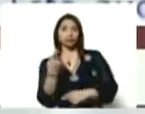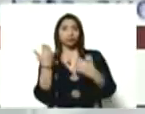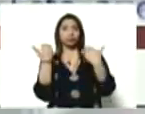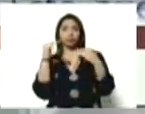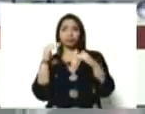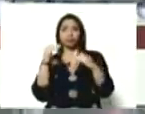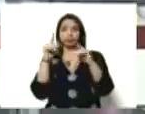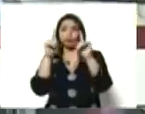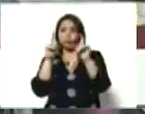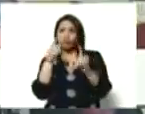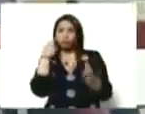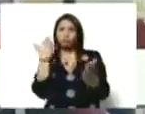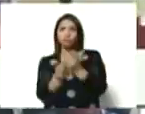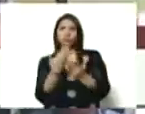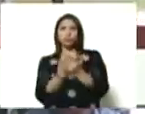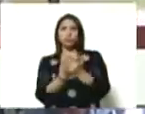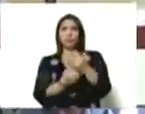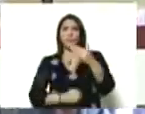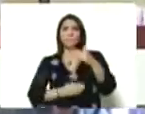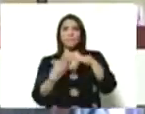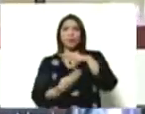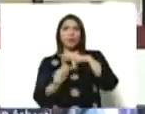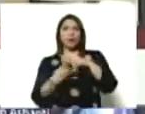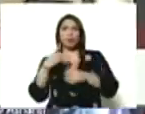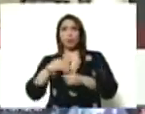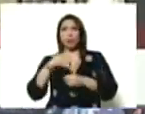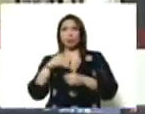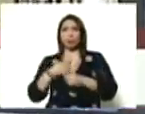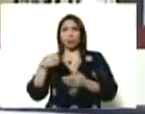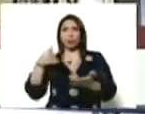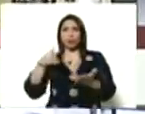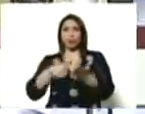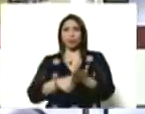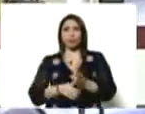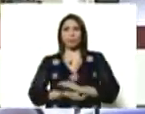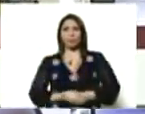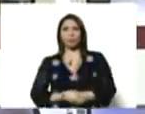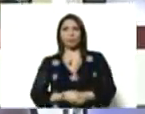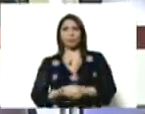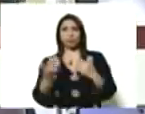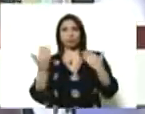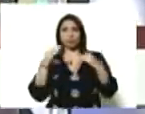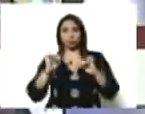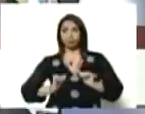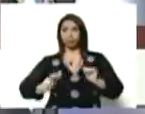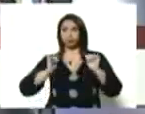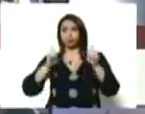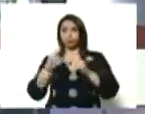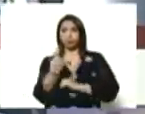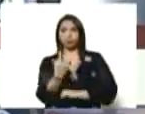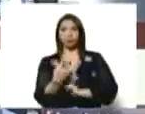se auditan con la base de datos de huella que se auditó en la fase número 1.